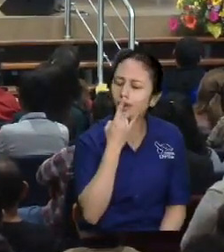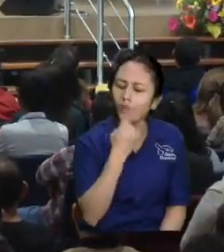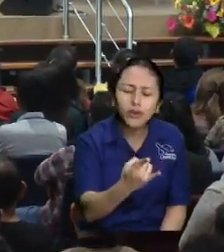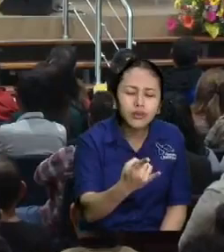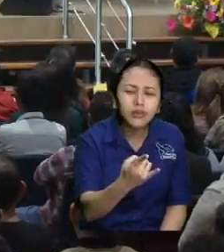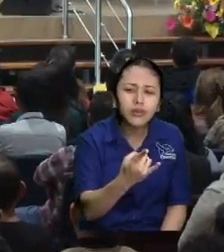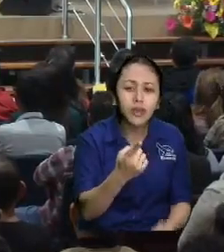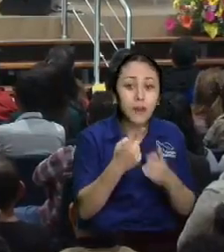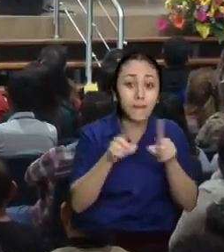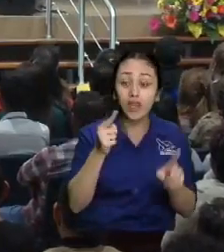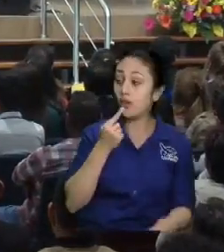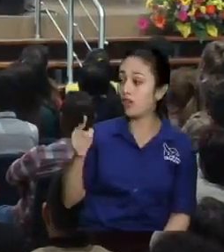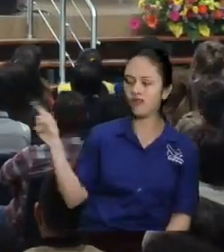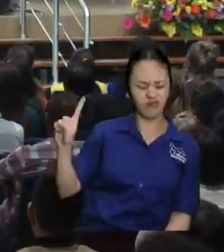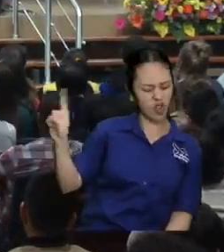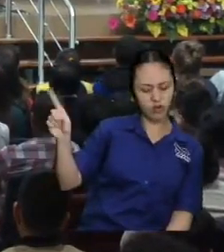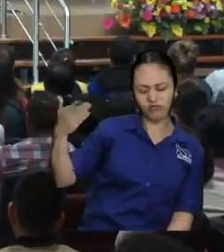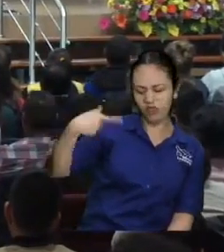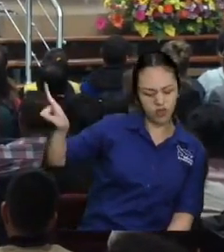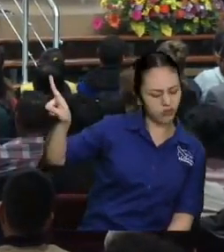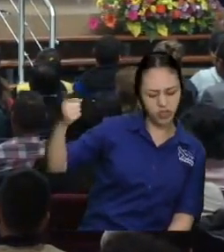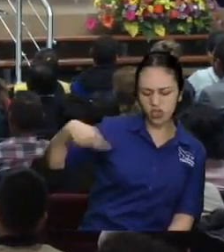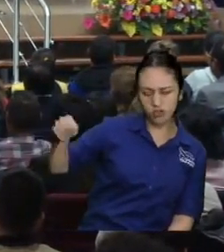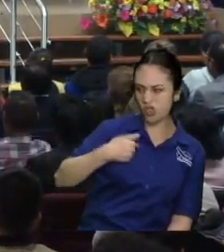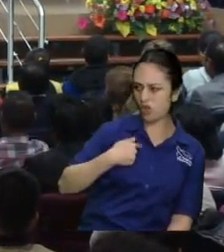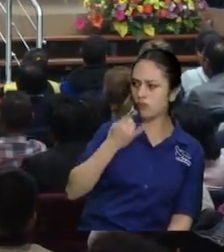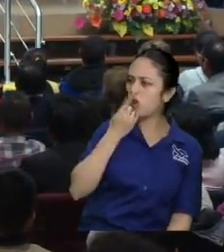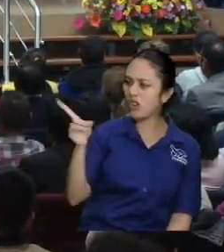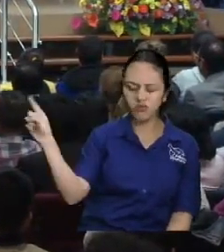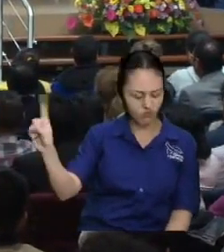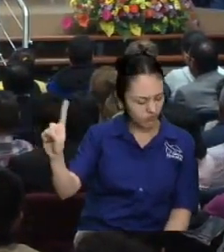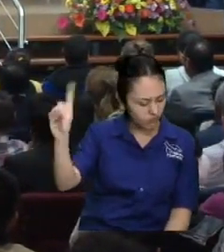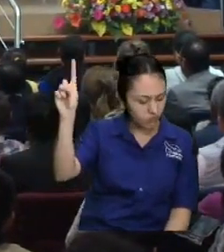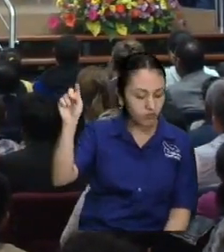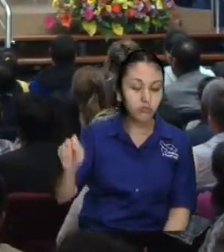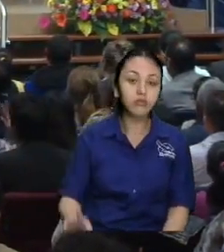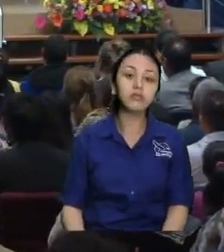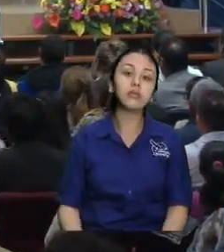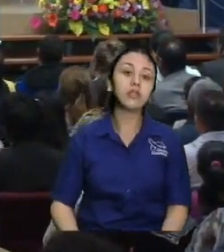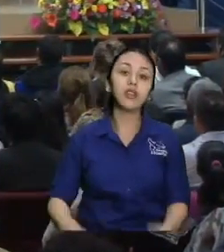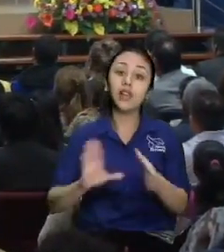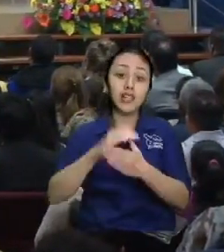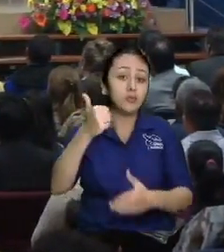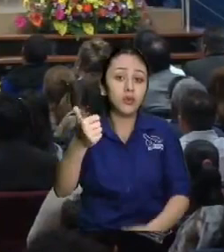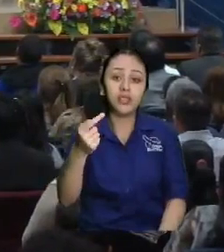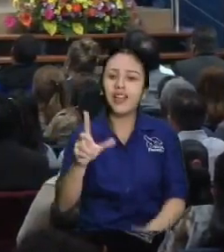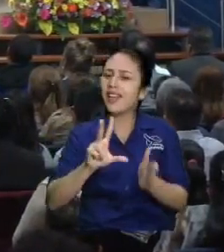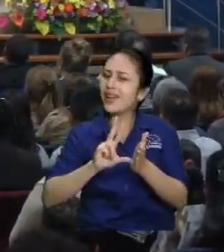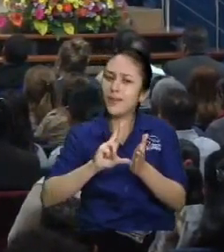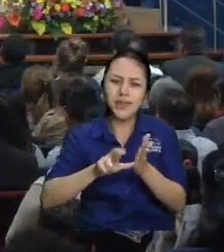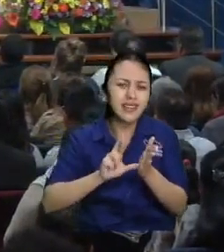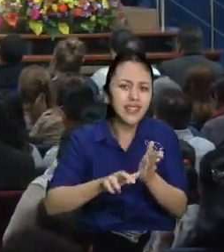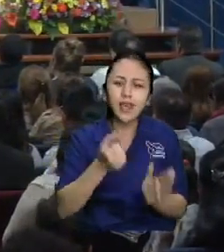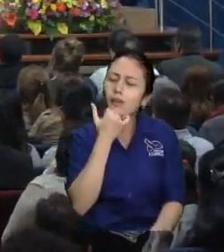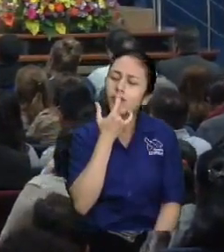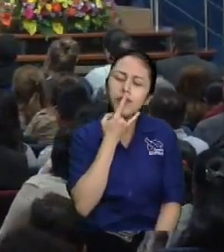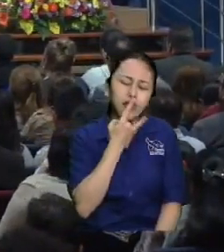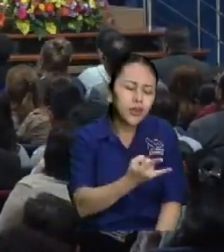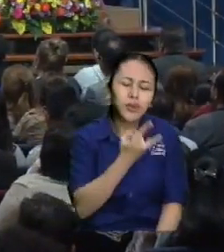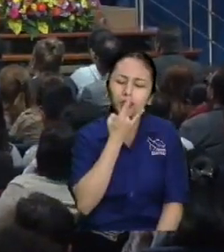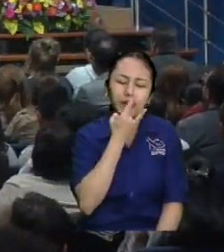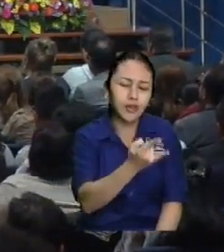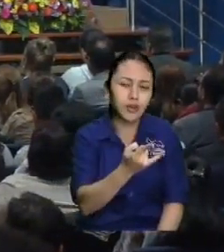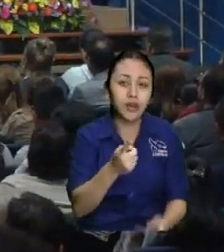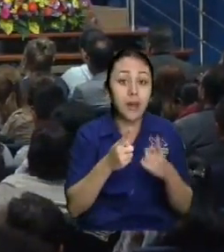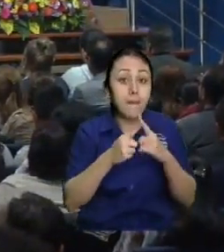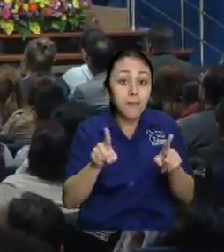le dijo, no te voy a perdonar, andate porque no te voy a perdonar. Y lo estuvo rogando que lo perdonara y no la perdonó. En un